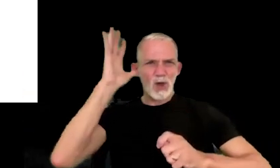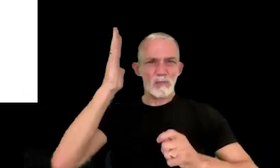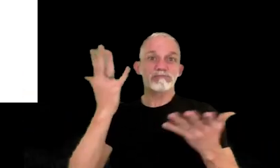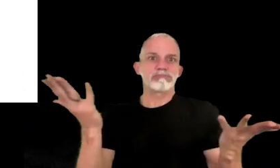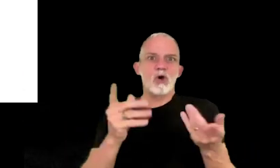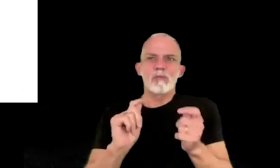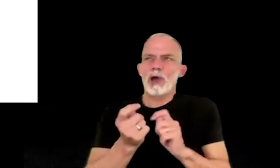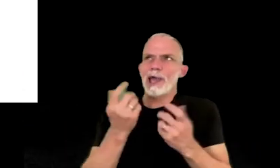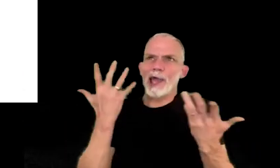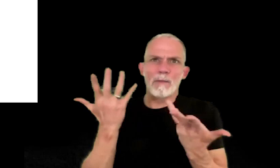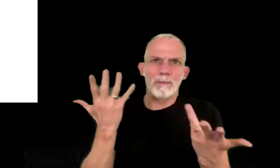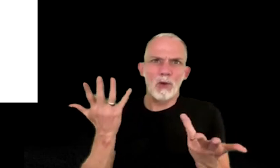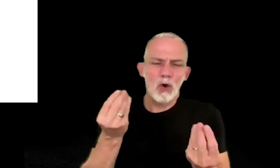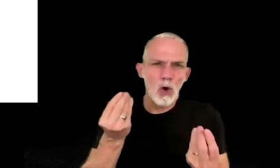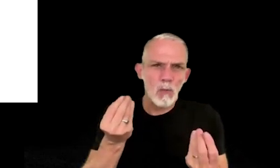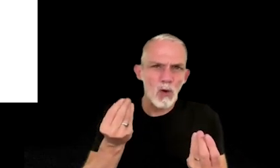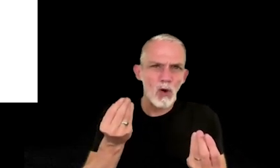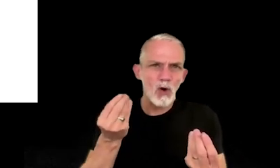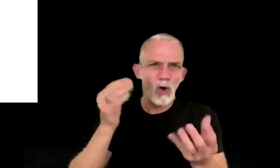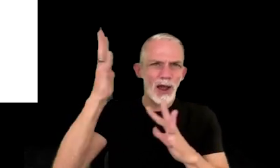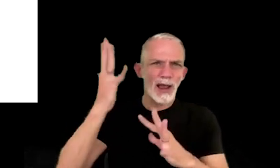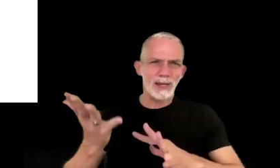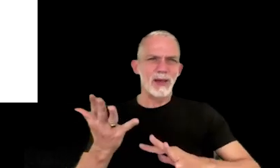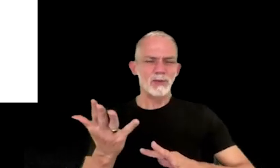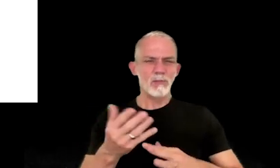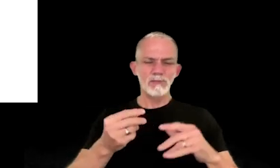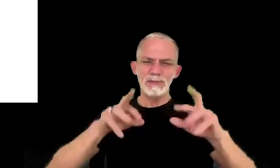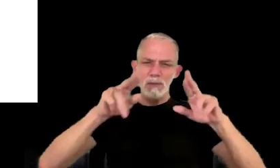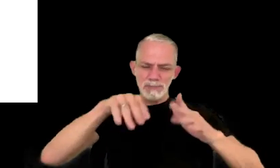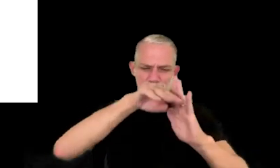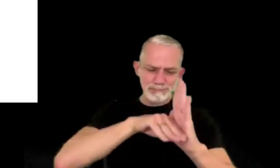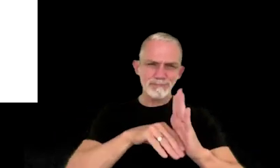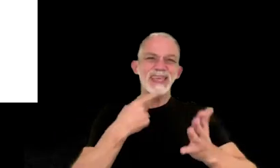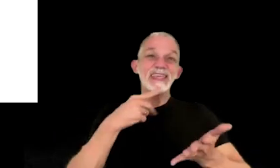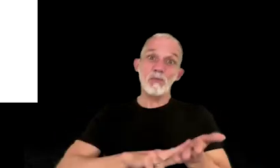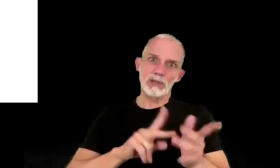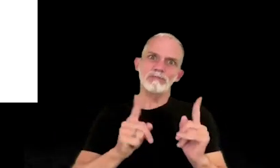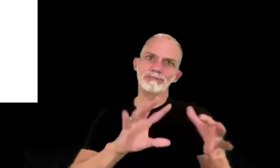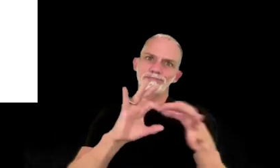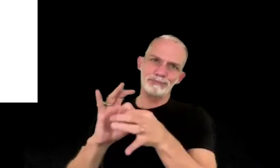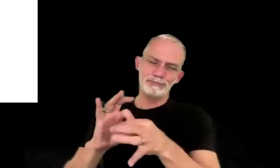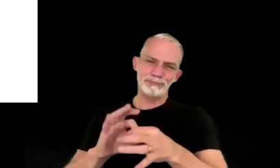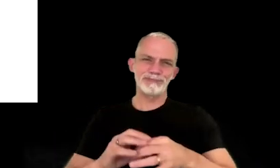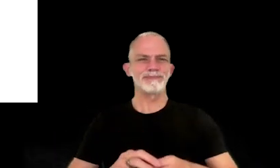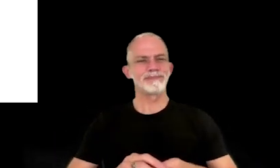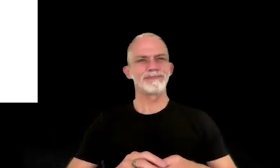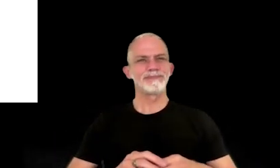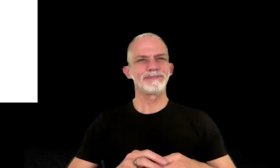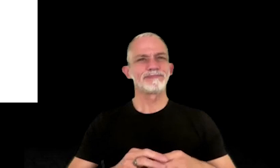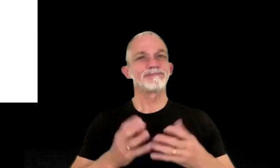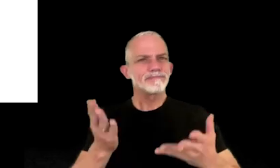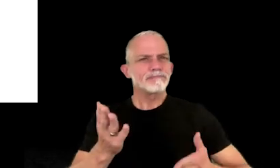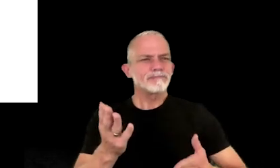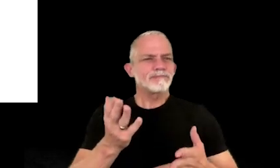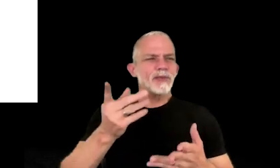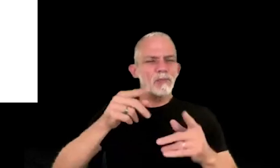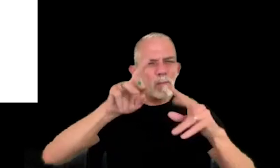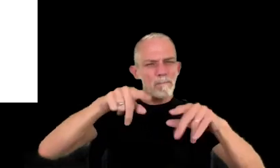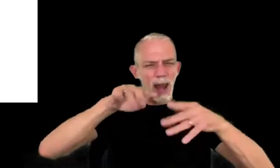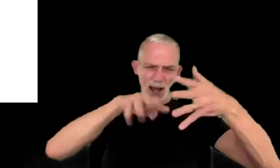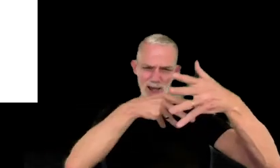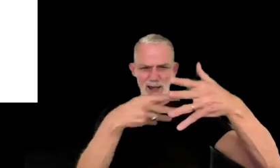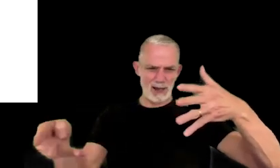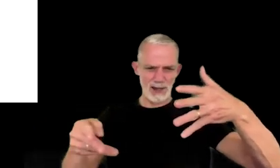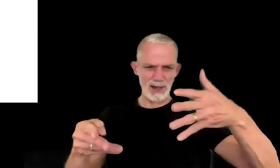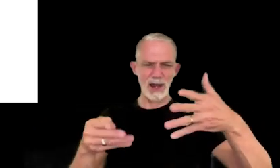cambio climático y hacer acciones de política fiscal relacionadas con esto. ¿Está bien? Una planificación estratégica